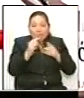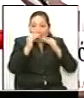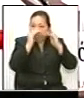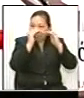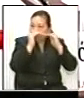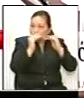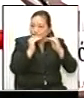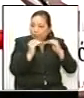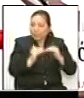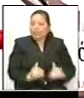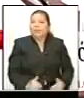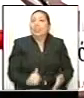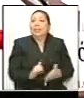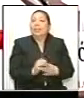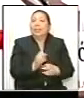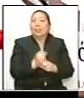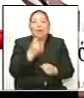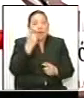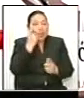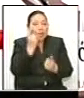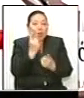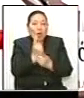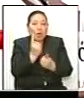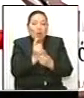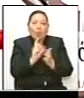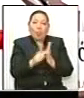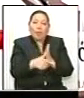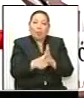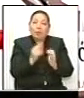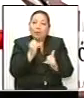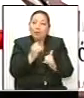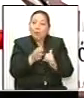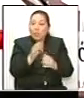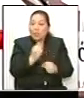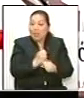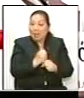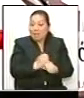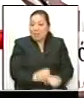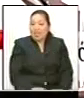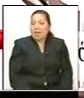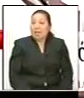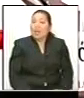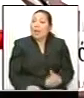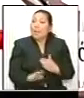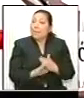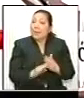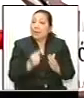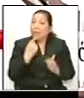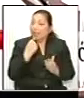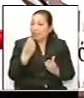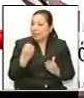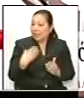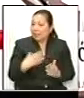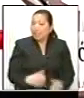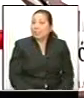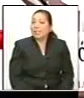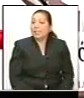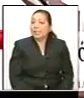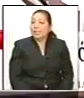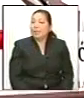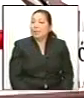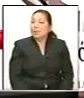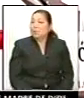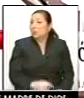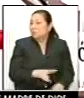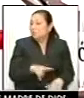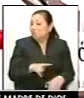clasificada de la que toman conocimiento aún después del término de sus funciones. Es decir, lo que básicamente se nos está diciendo, y además es lo que usualmente